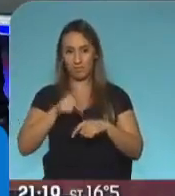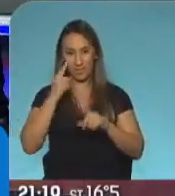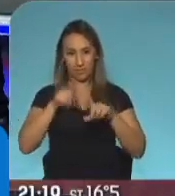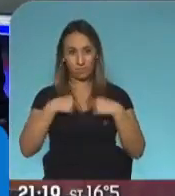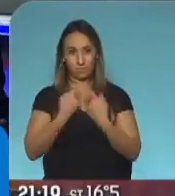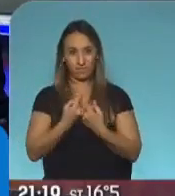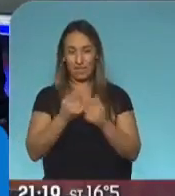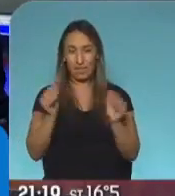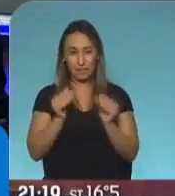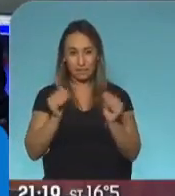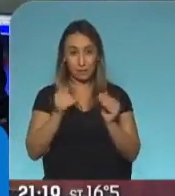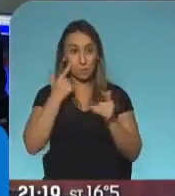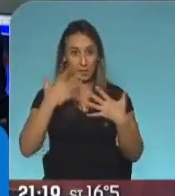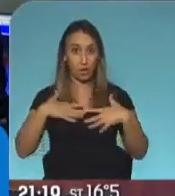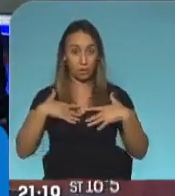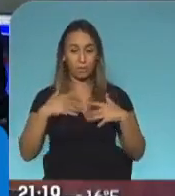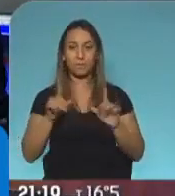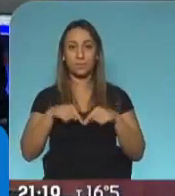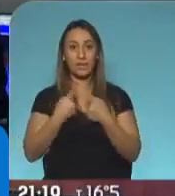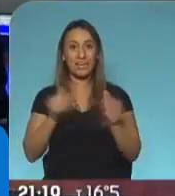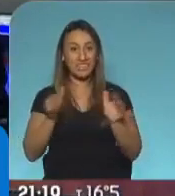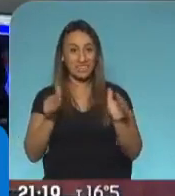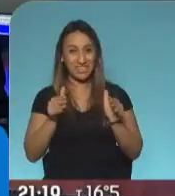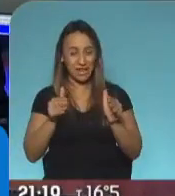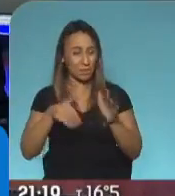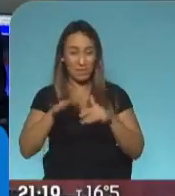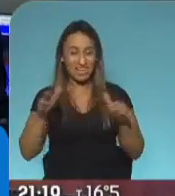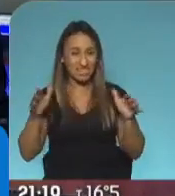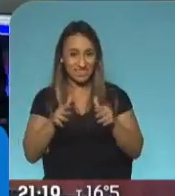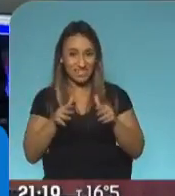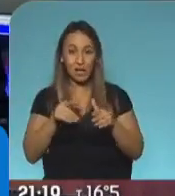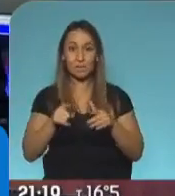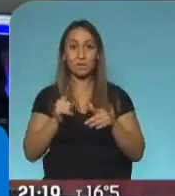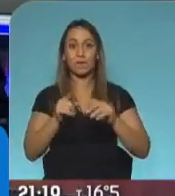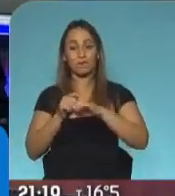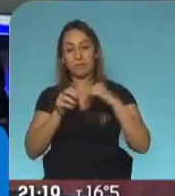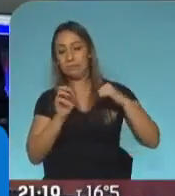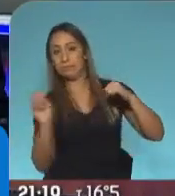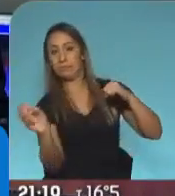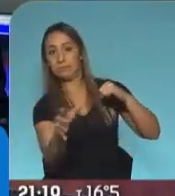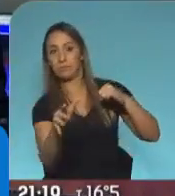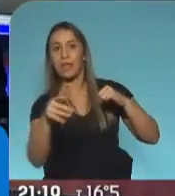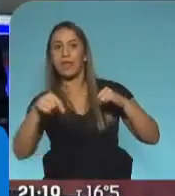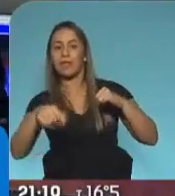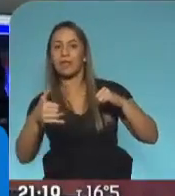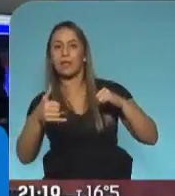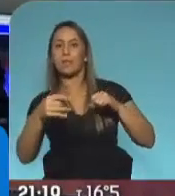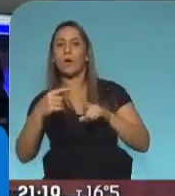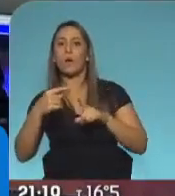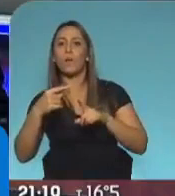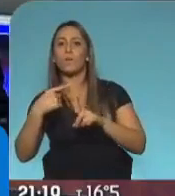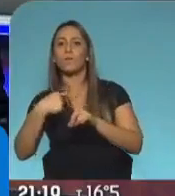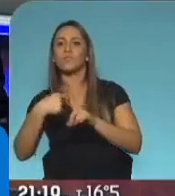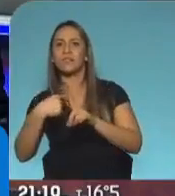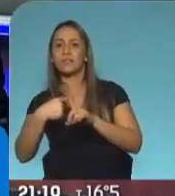como están vestidos una habitación chiquitita la más pequeña esa por donde le pasa tiene presión positiva con respecto